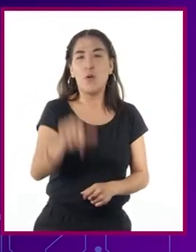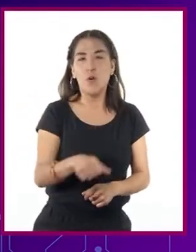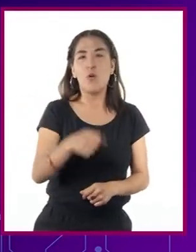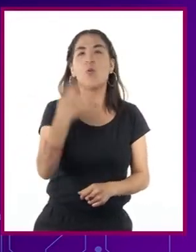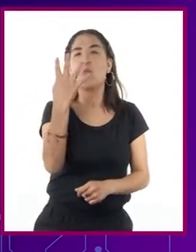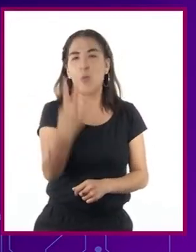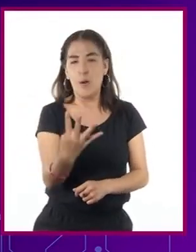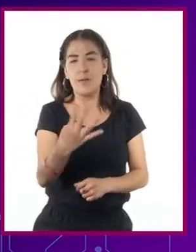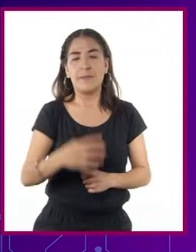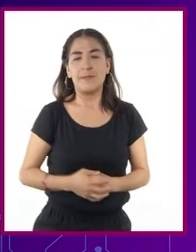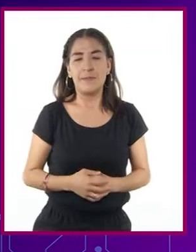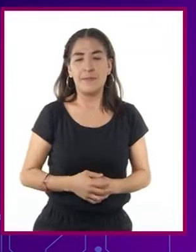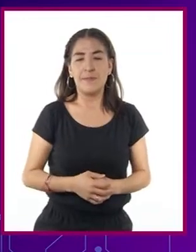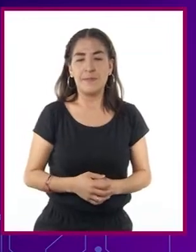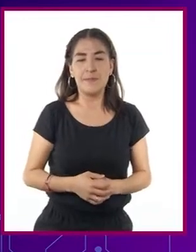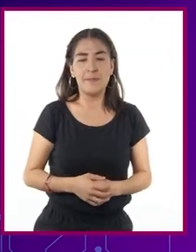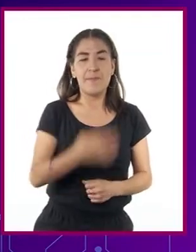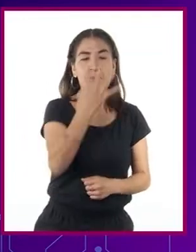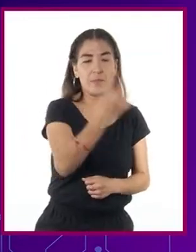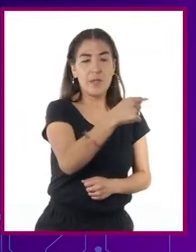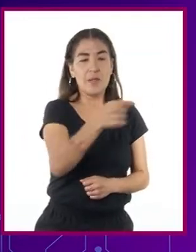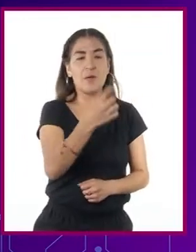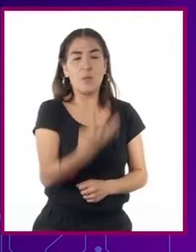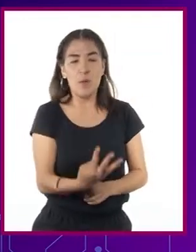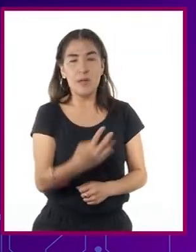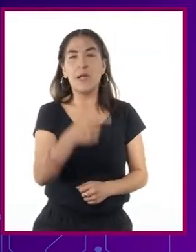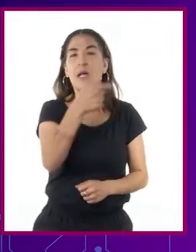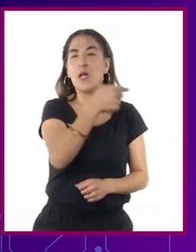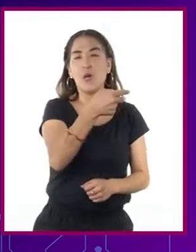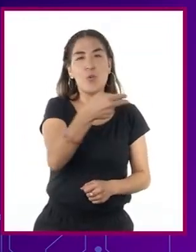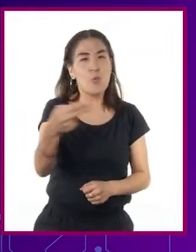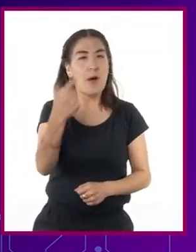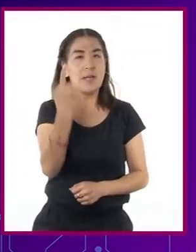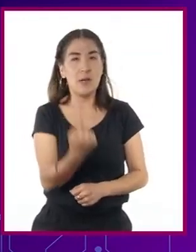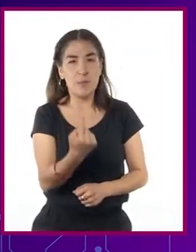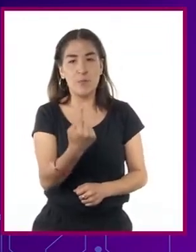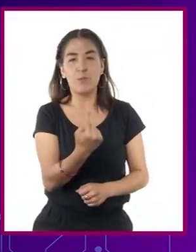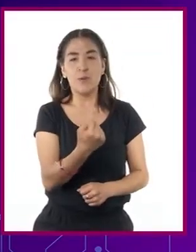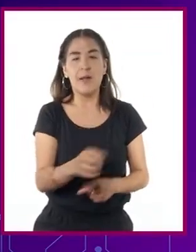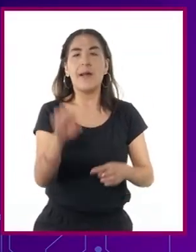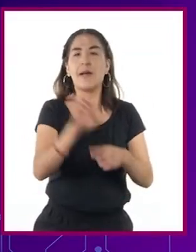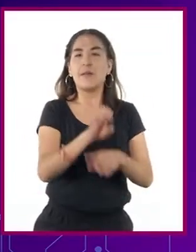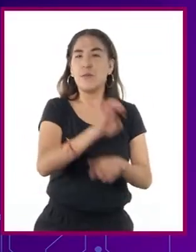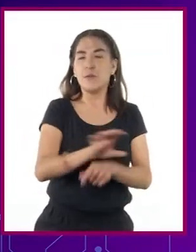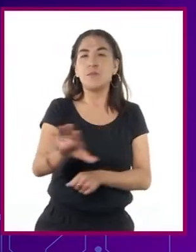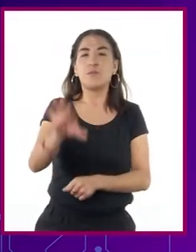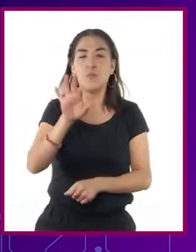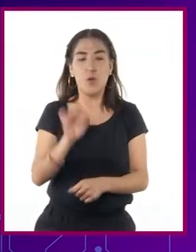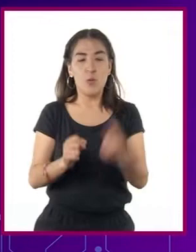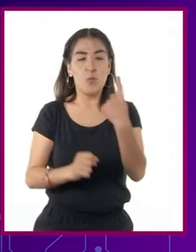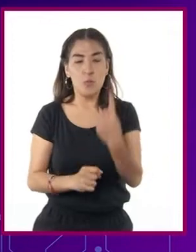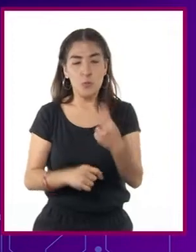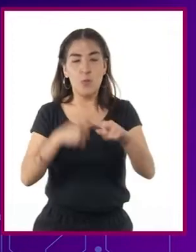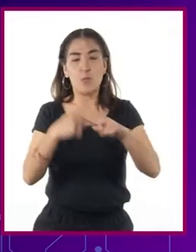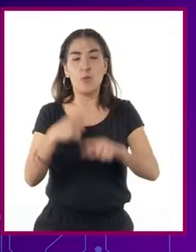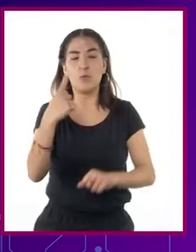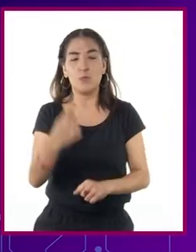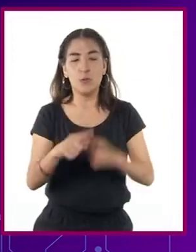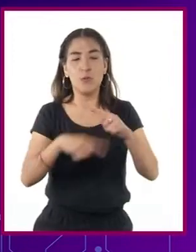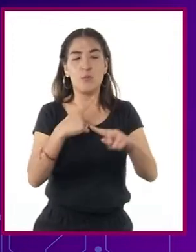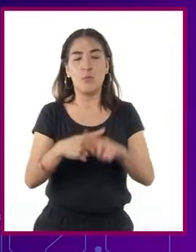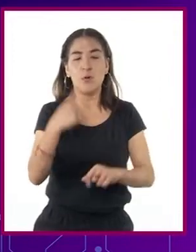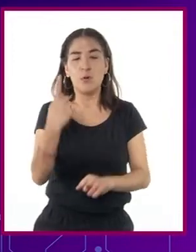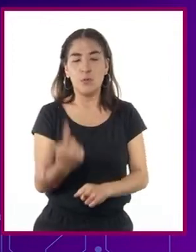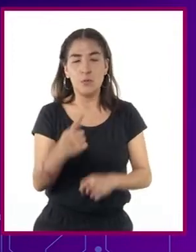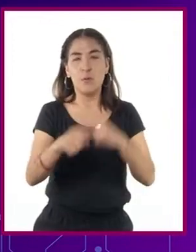4. Como 4 entre 4 es igual a 1, entonces se obtiene 1 por 1 por